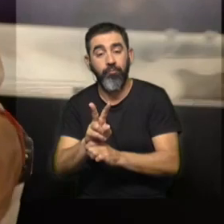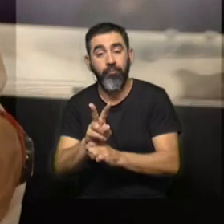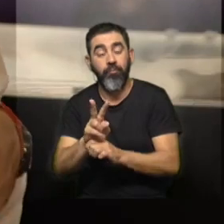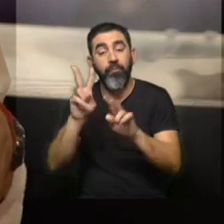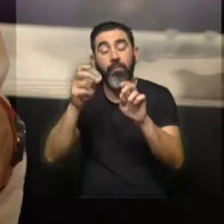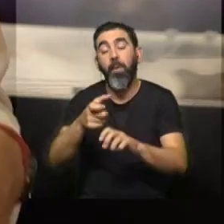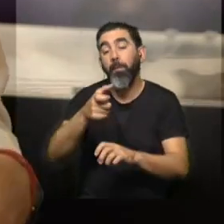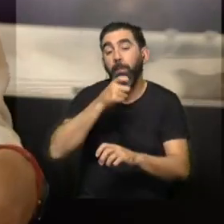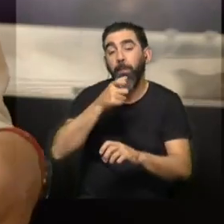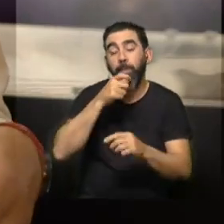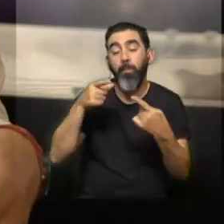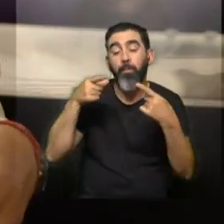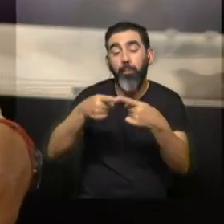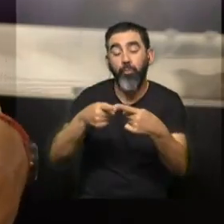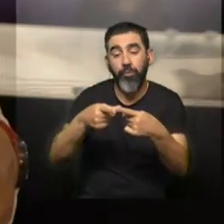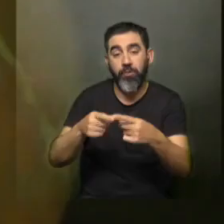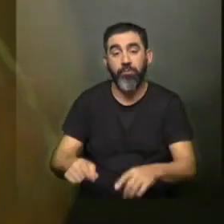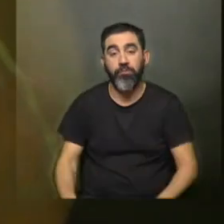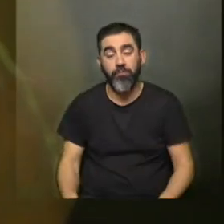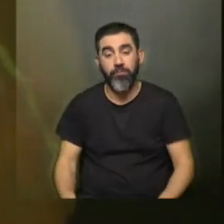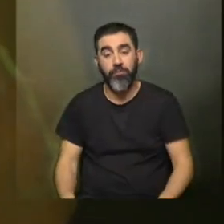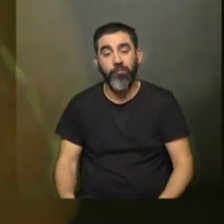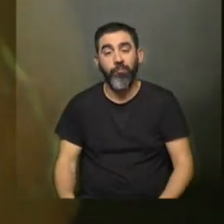parte de piedra, la punta del proyectil, digamos.